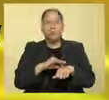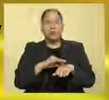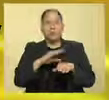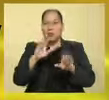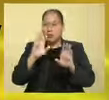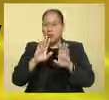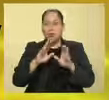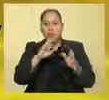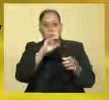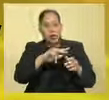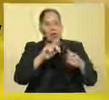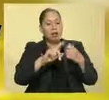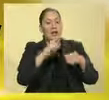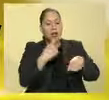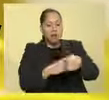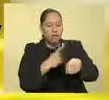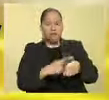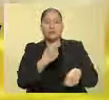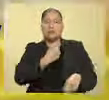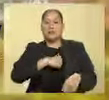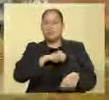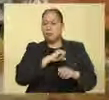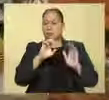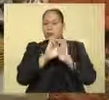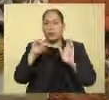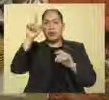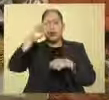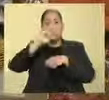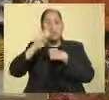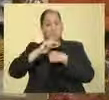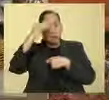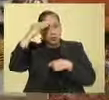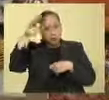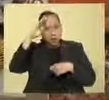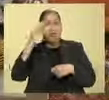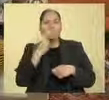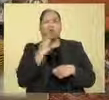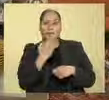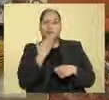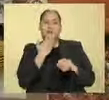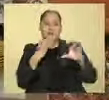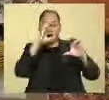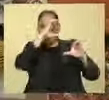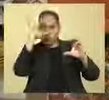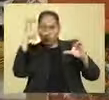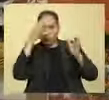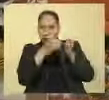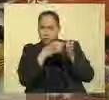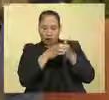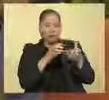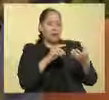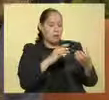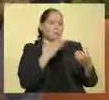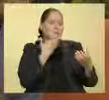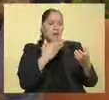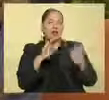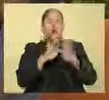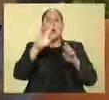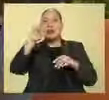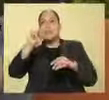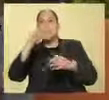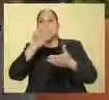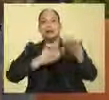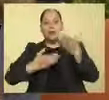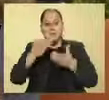te perjudica a la salud. Por ejemplo, en Australia sí ha funcionado porque todas los comerciales,